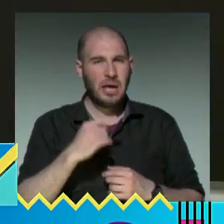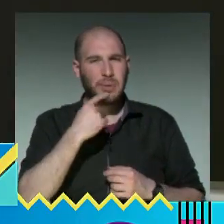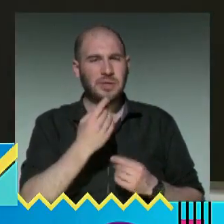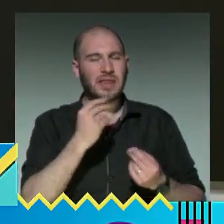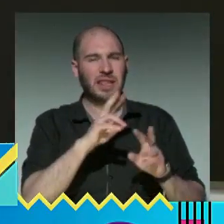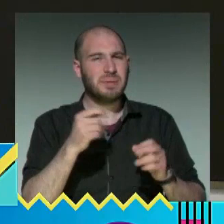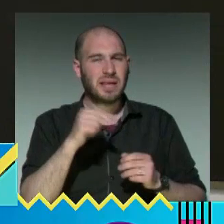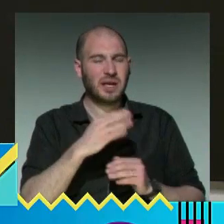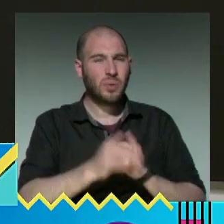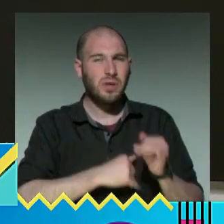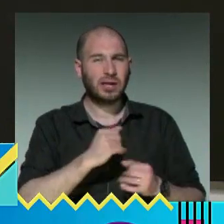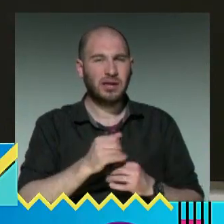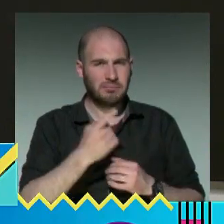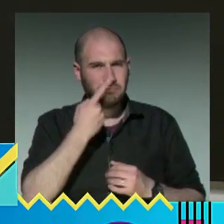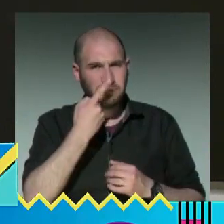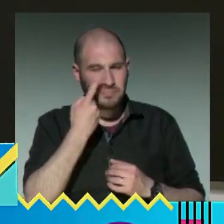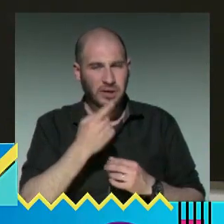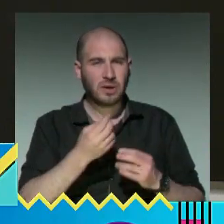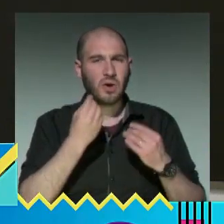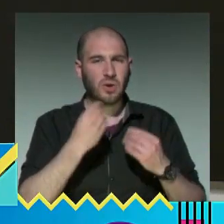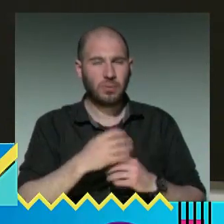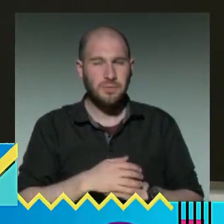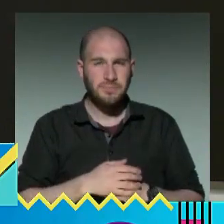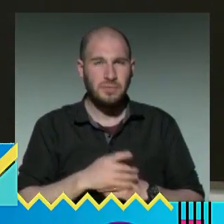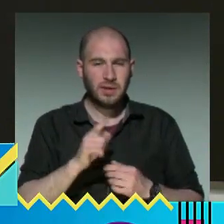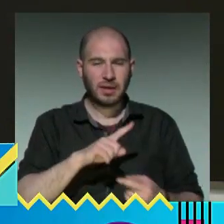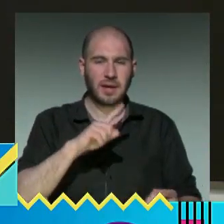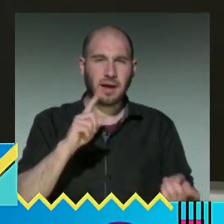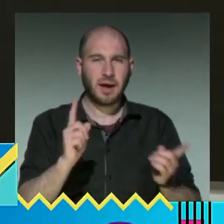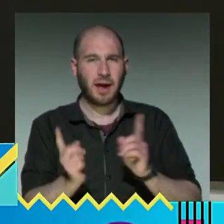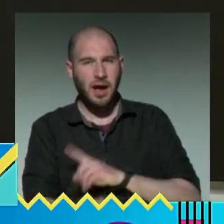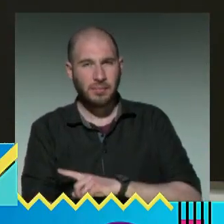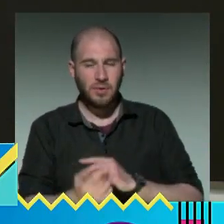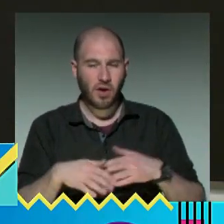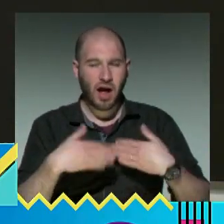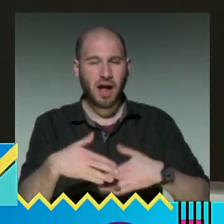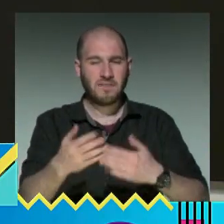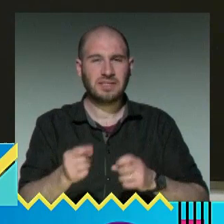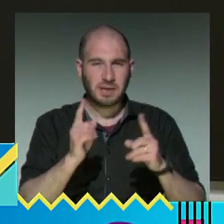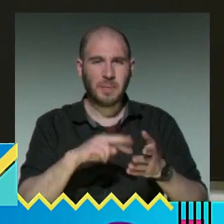en relación a eso? Me interesa, ¿no? Esto de cómo se empieza a dar esa transformación y ese avance y